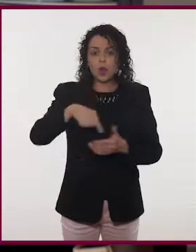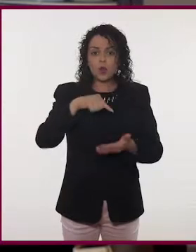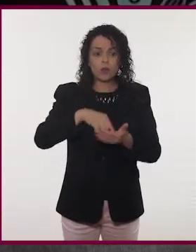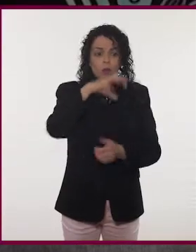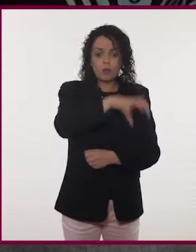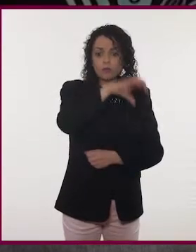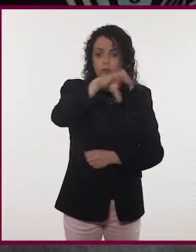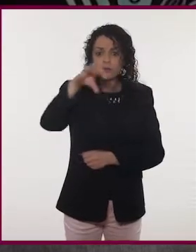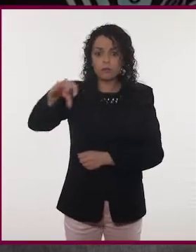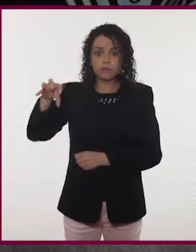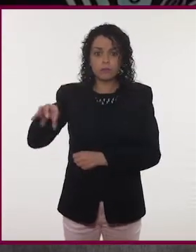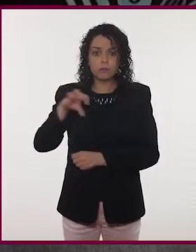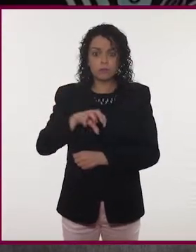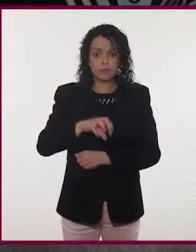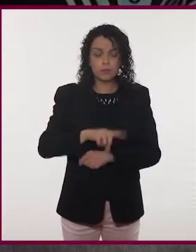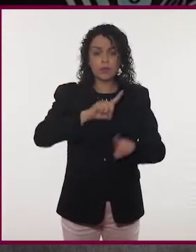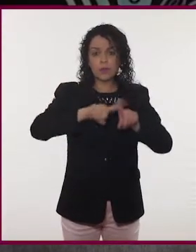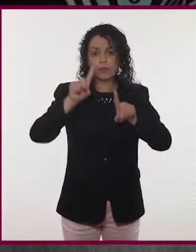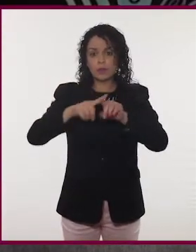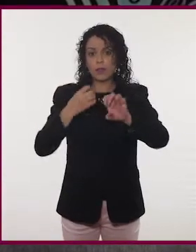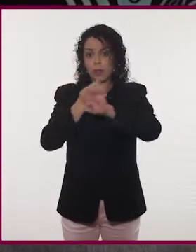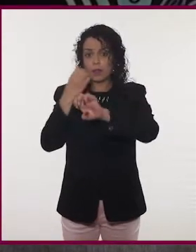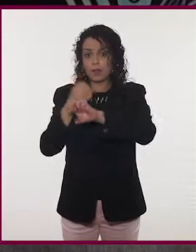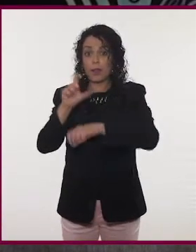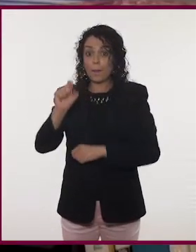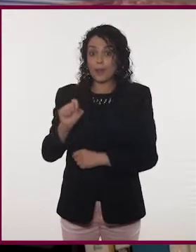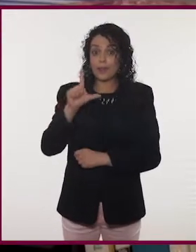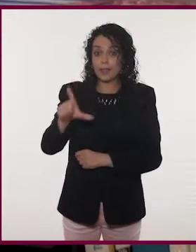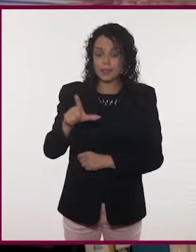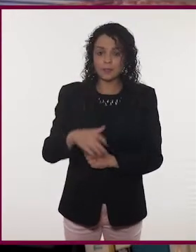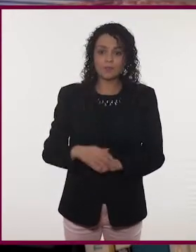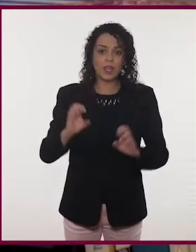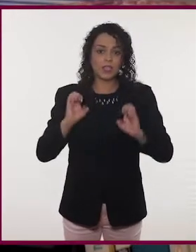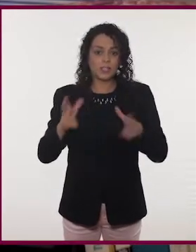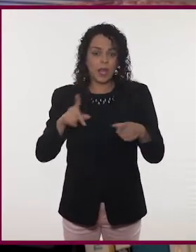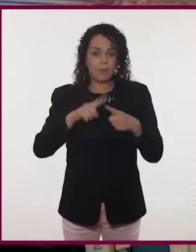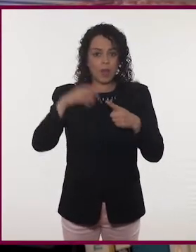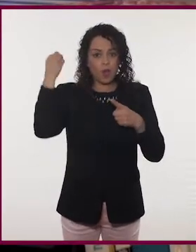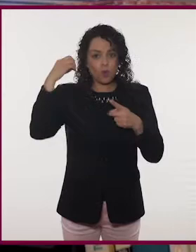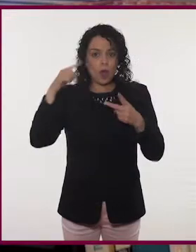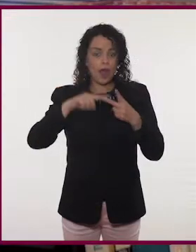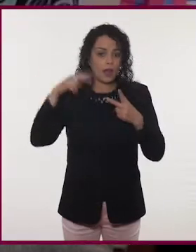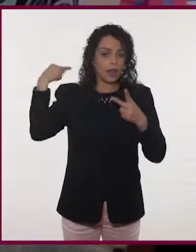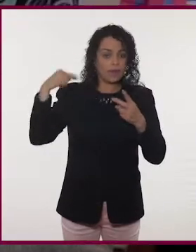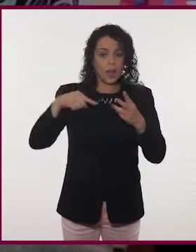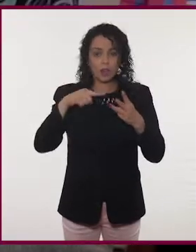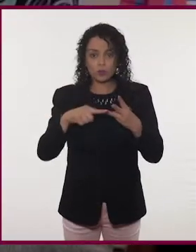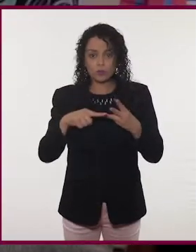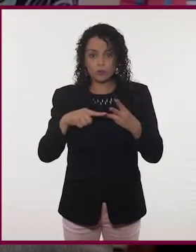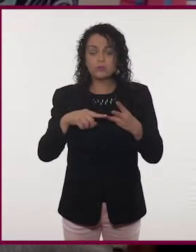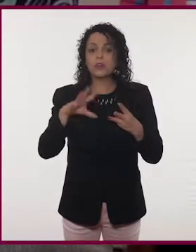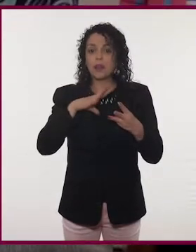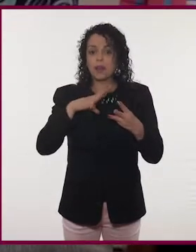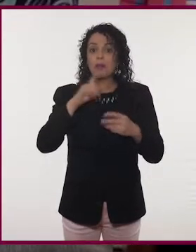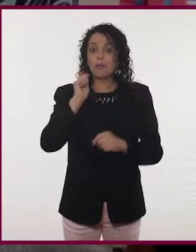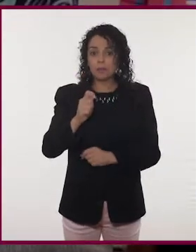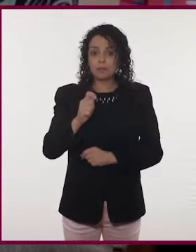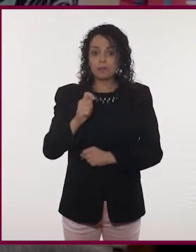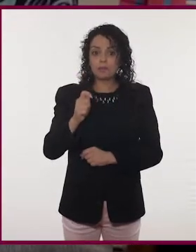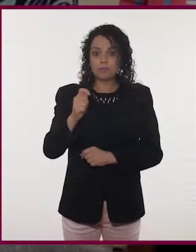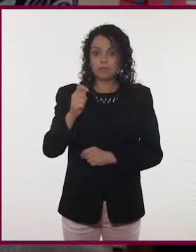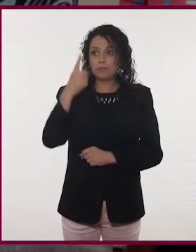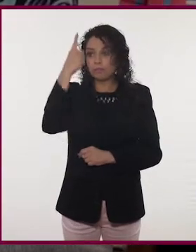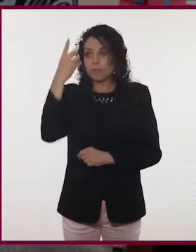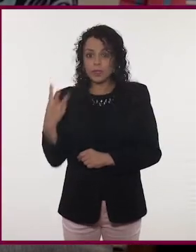de 27 entidades federativas. Los estados de Chiapas, Oaxaca y Veracruz reúnen casi la tercera parte